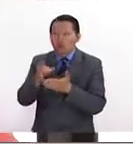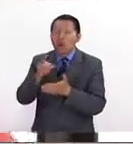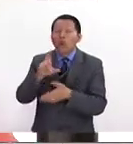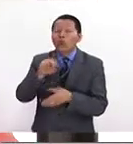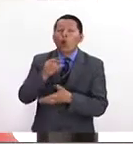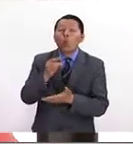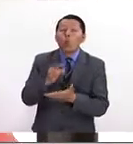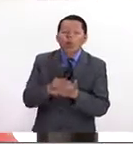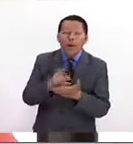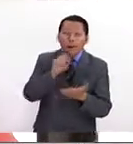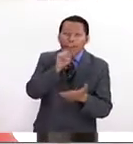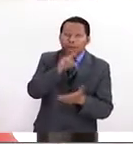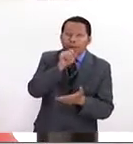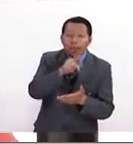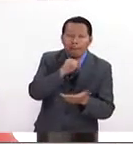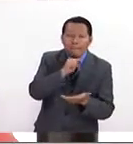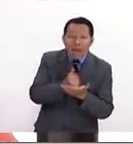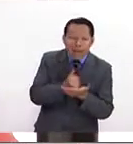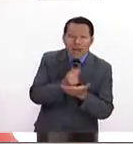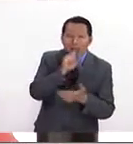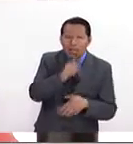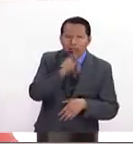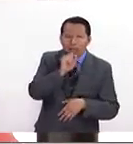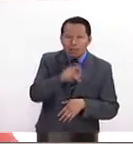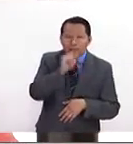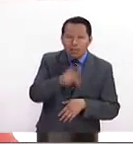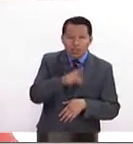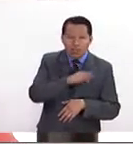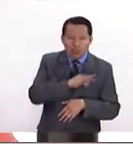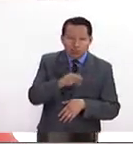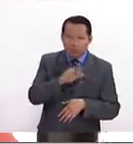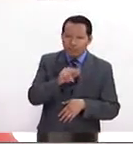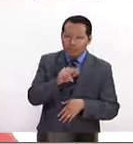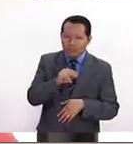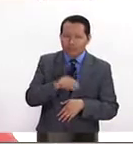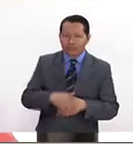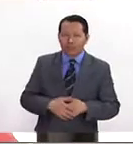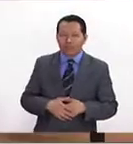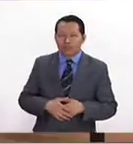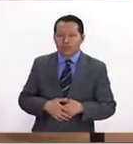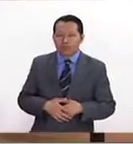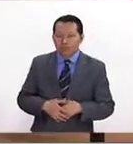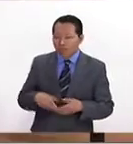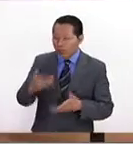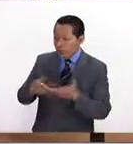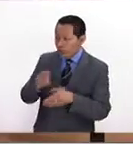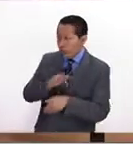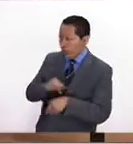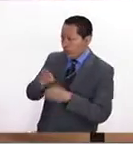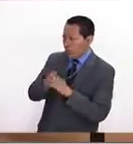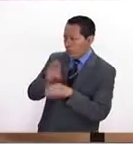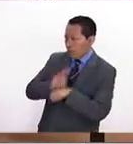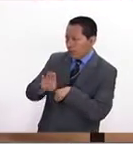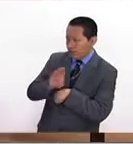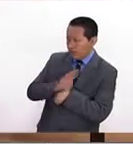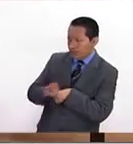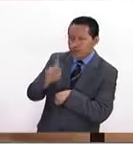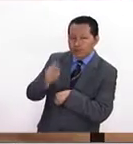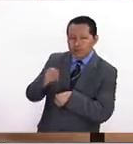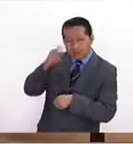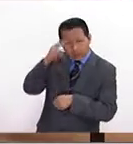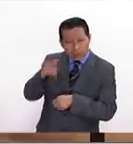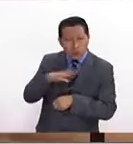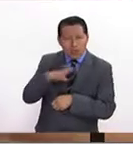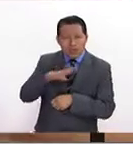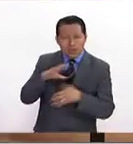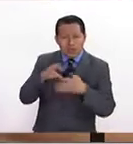vemos por lo regular, que son los que tienen la capacidad para poder llegar a esos mercados. Ahora, ¿qué debe de pasar con un país como Brasil? México tiene una asociación,